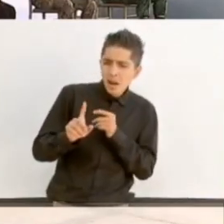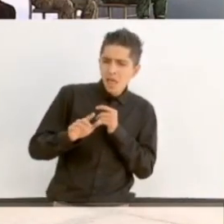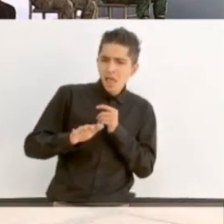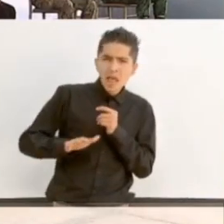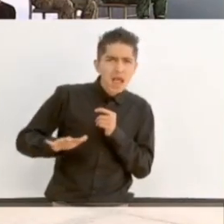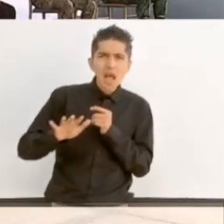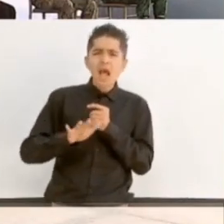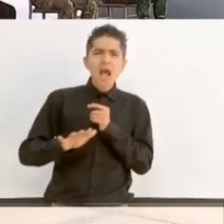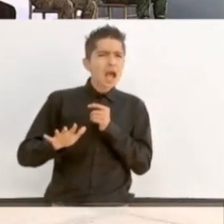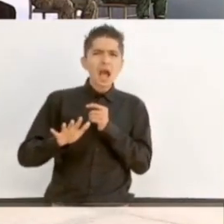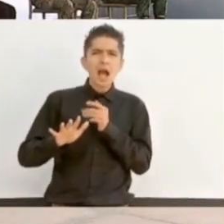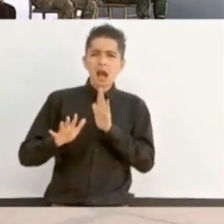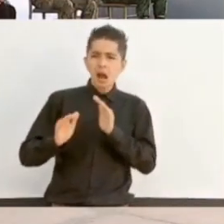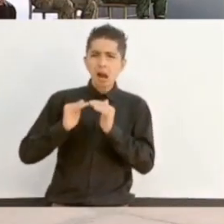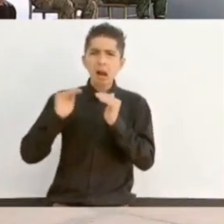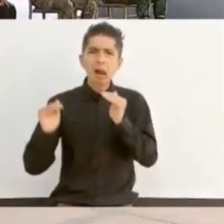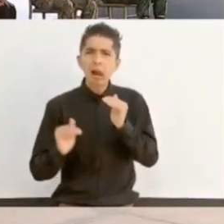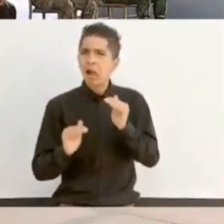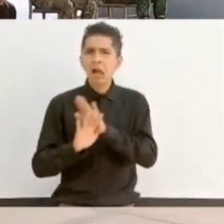estaba a favor de la igualdad.